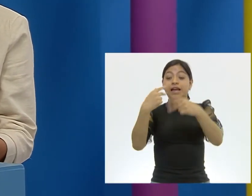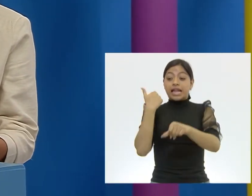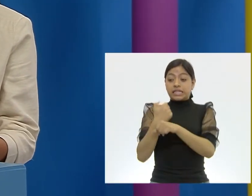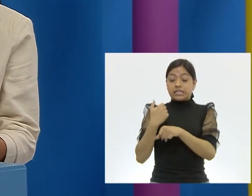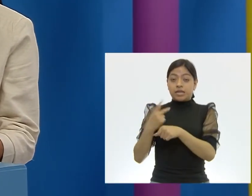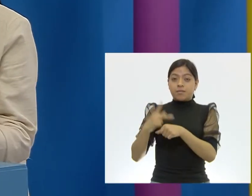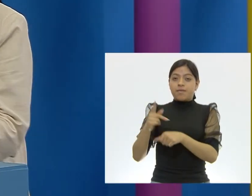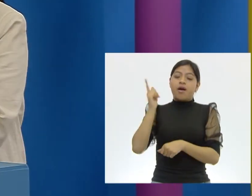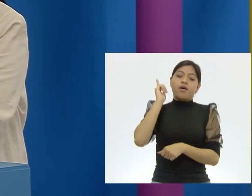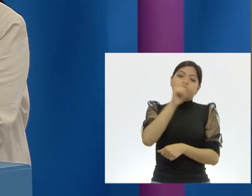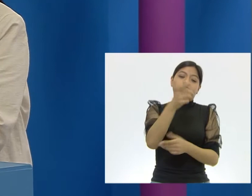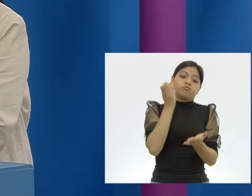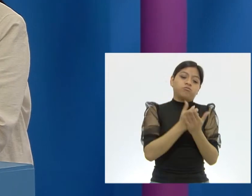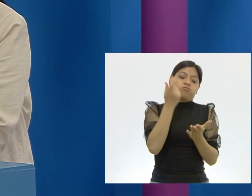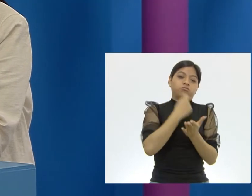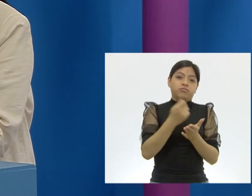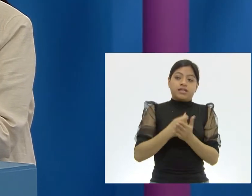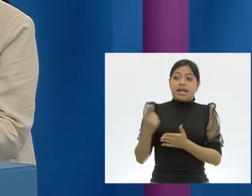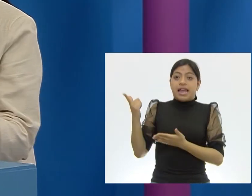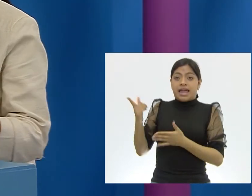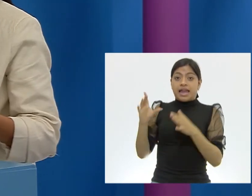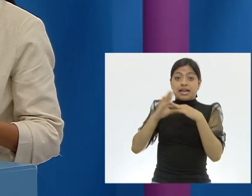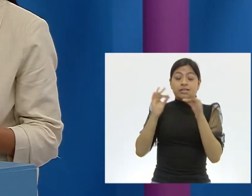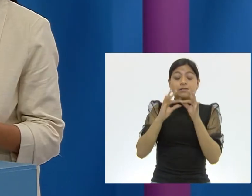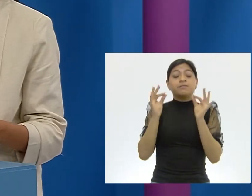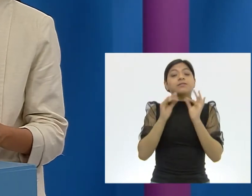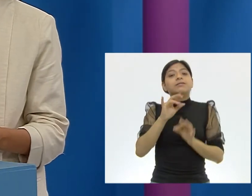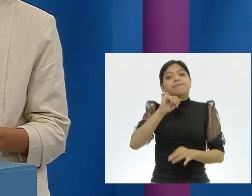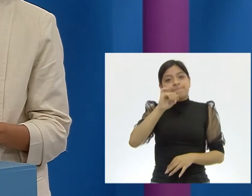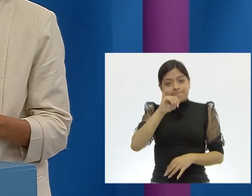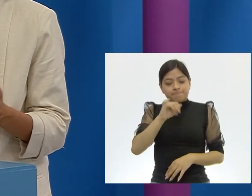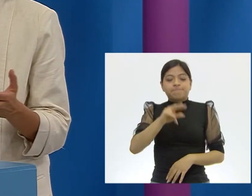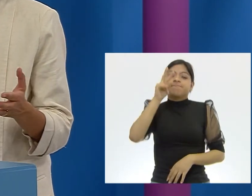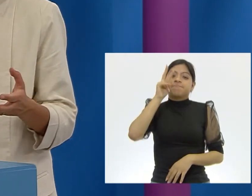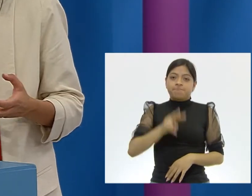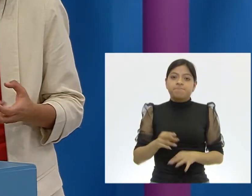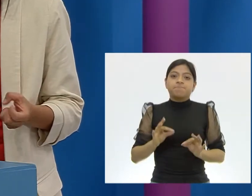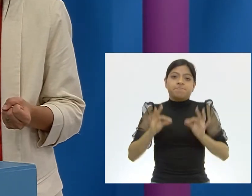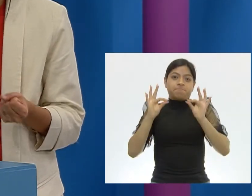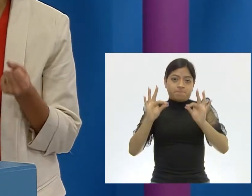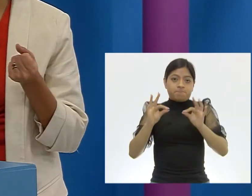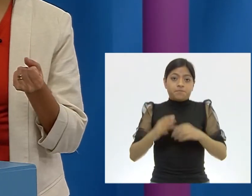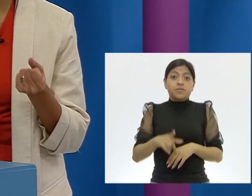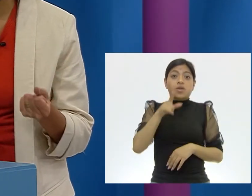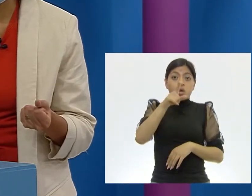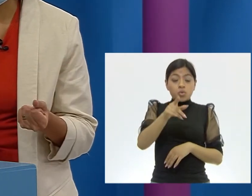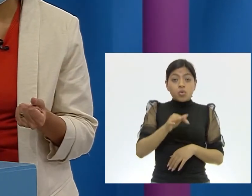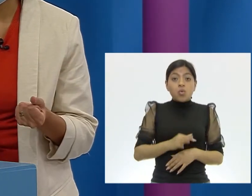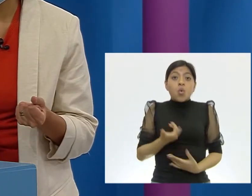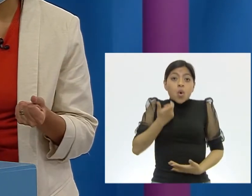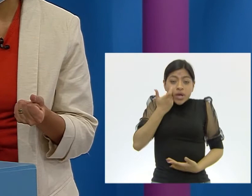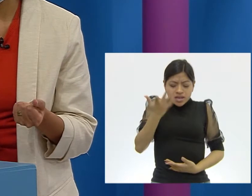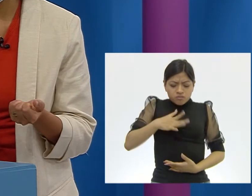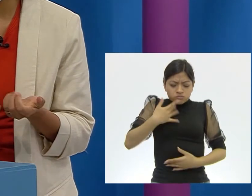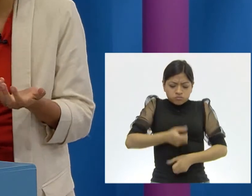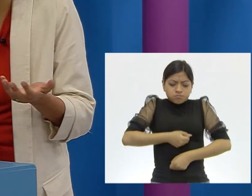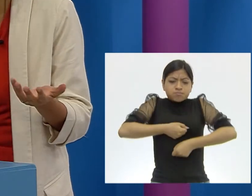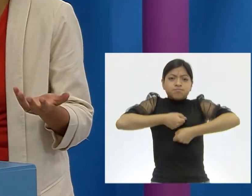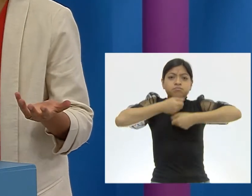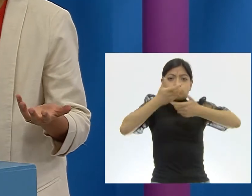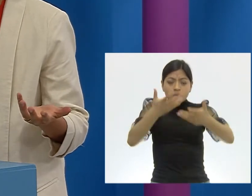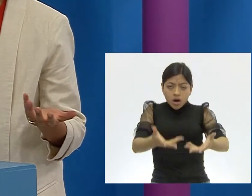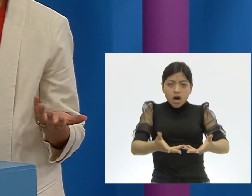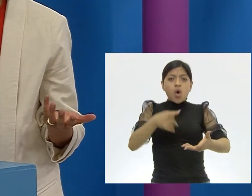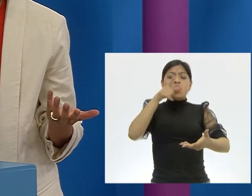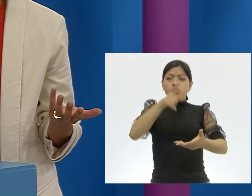hayan tomado nota. Lo que nos dice Salomón Reyes es muy pertinente, pues si ustedes tienen necesidad de expresar algo,